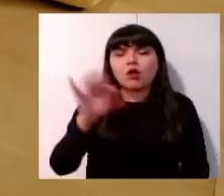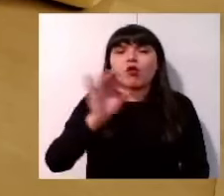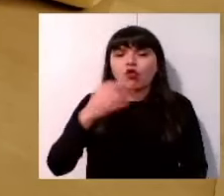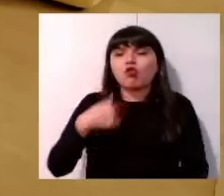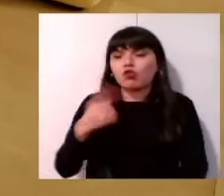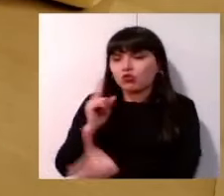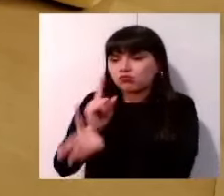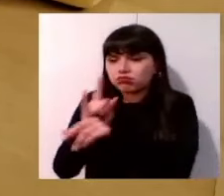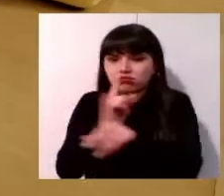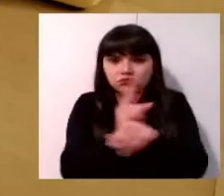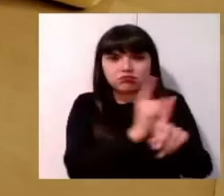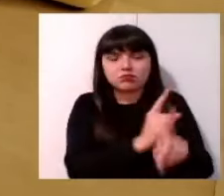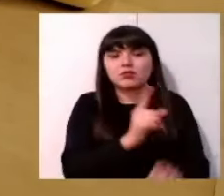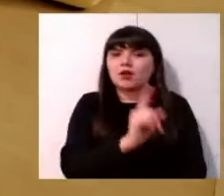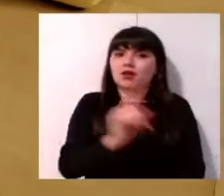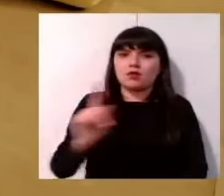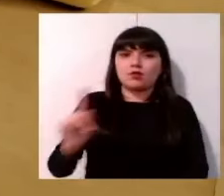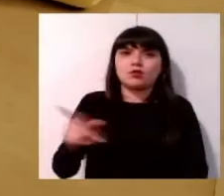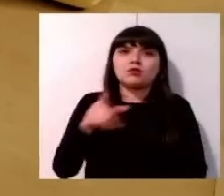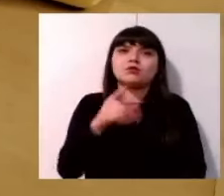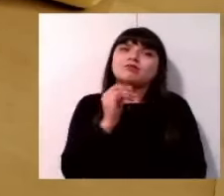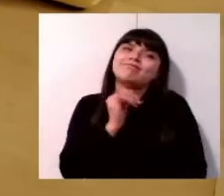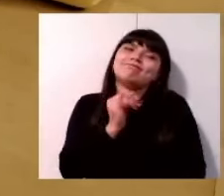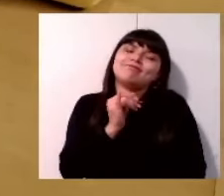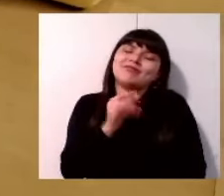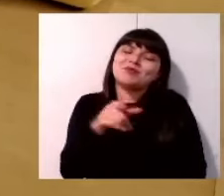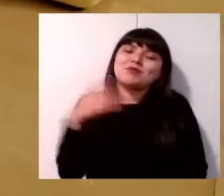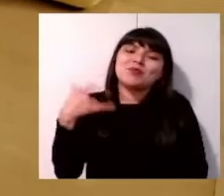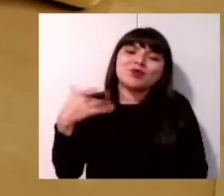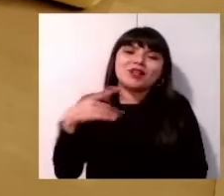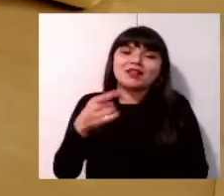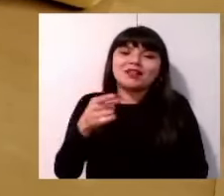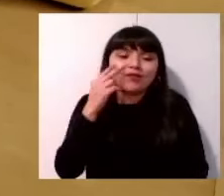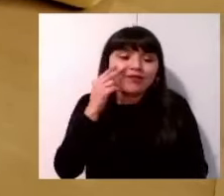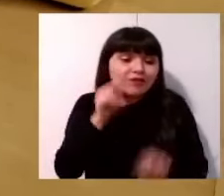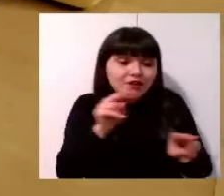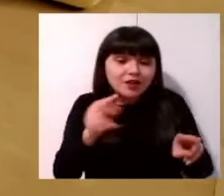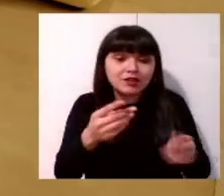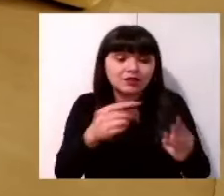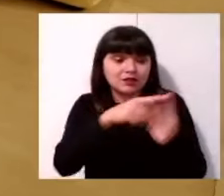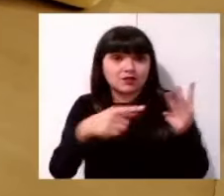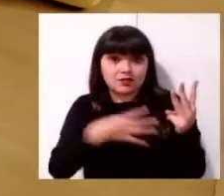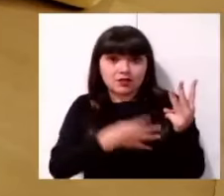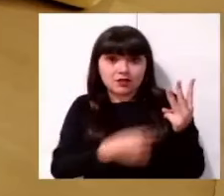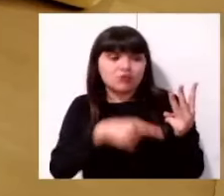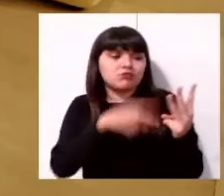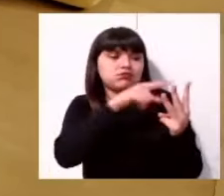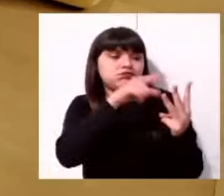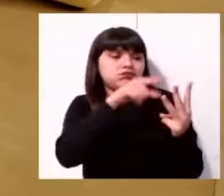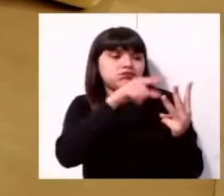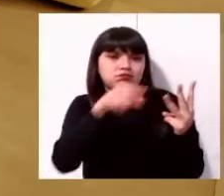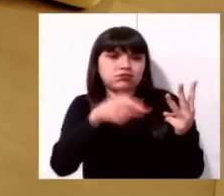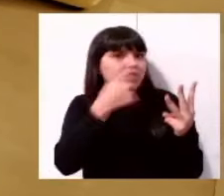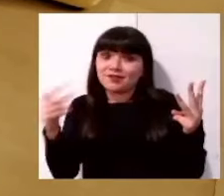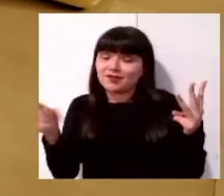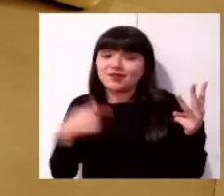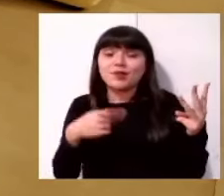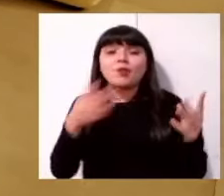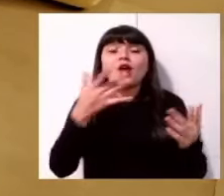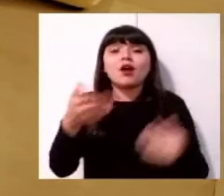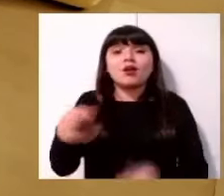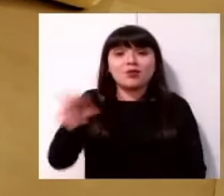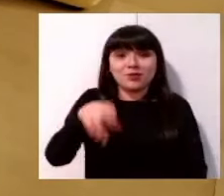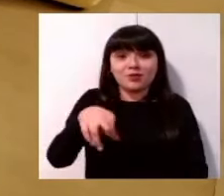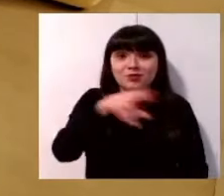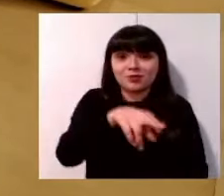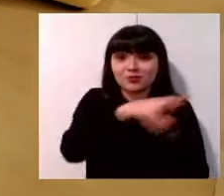es súper importante ver la personalidad del hijo, ver las rutinas de la familia, porque uno cuando hace una rutina para un niño tiene que estar